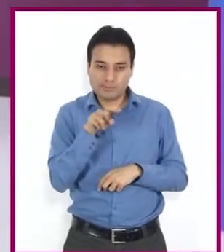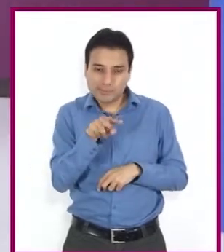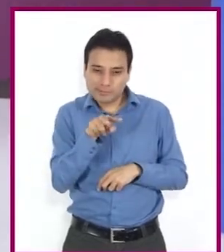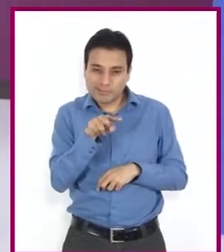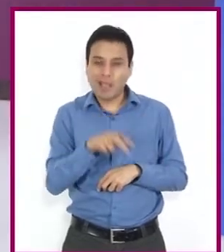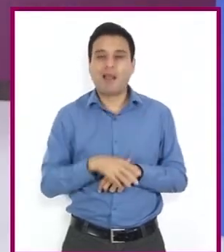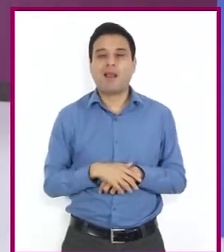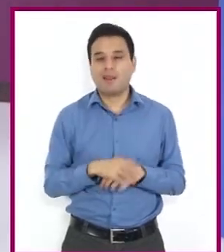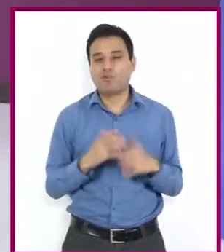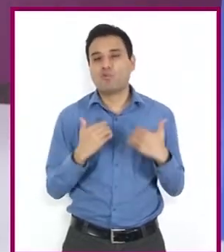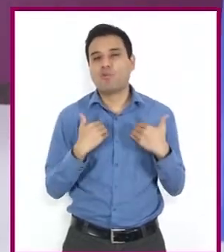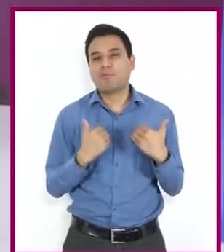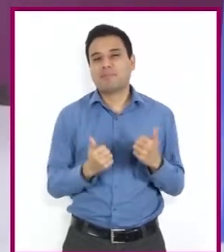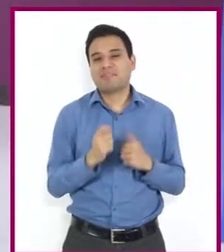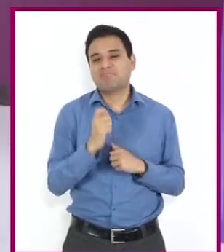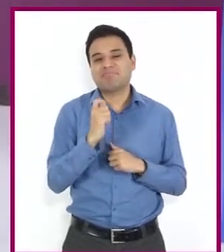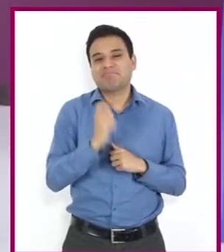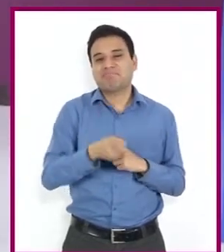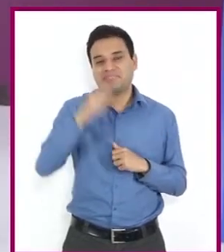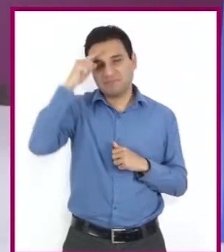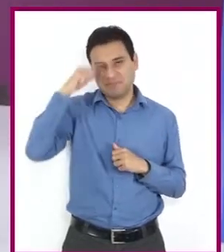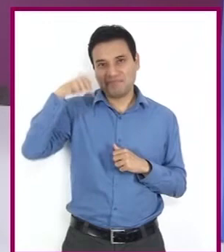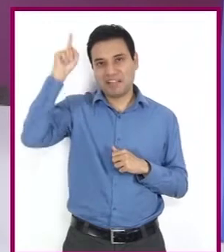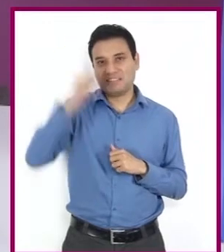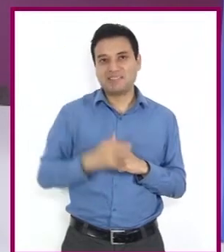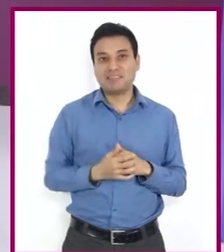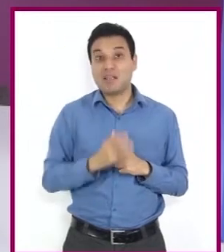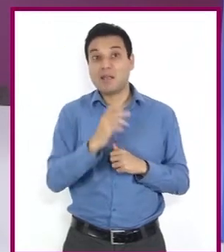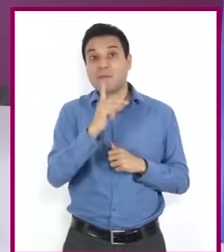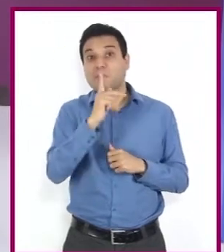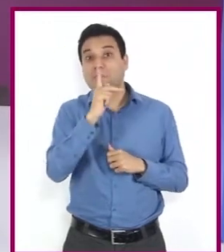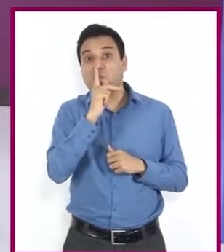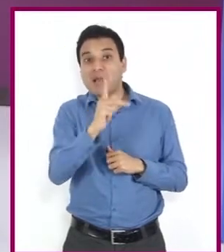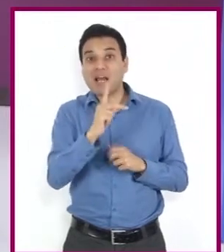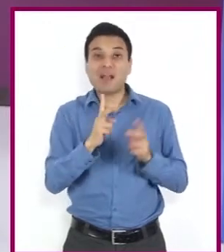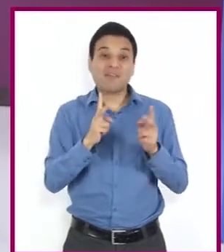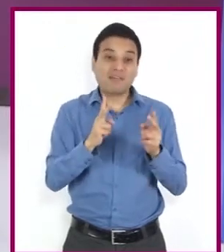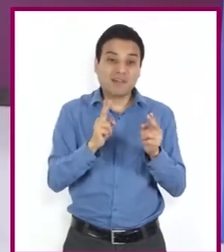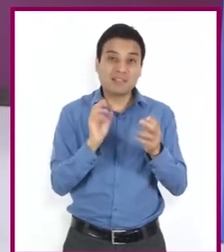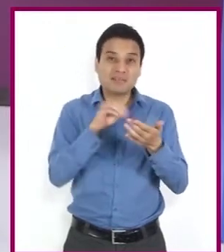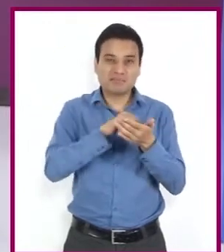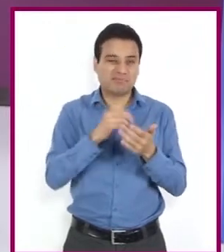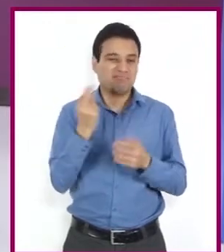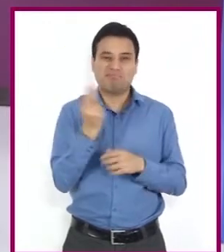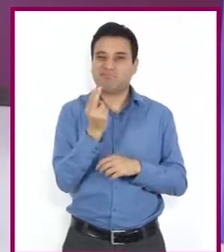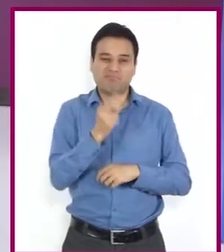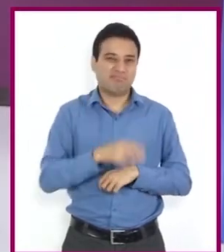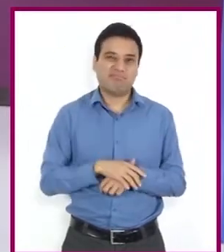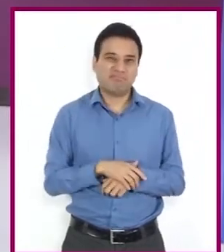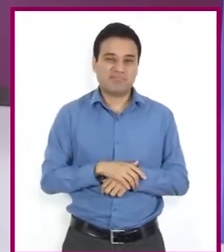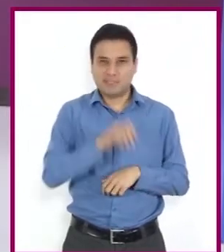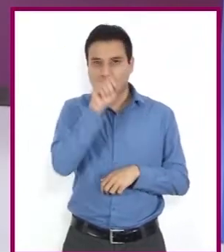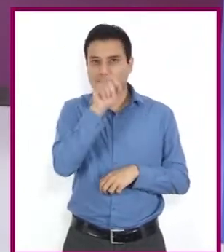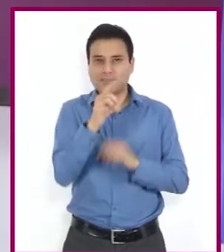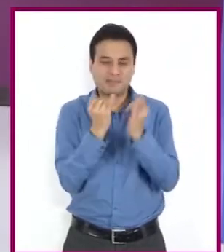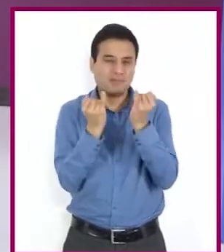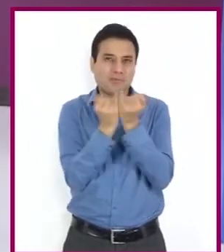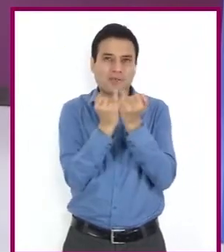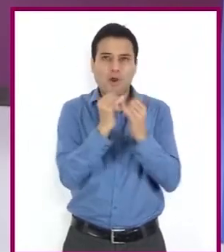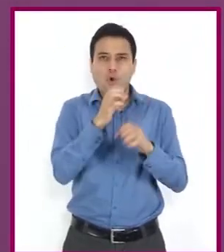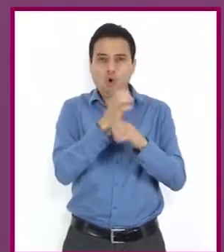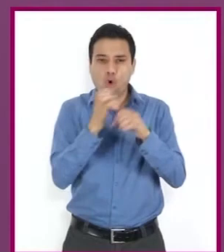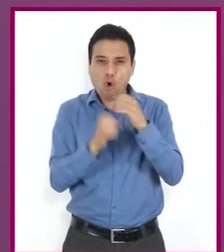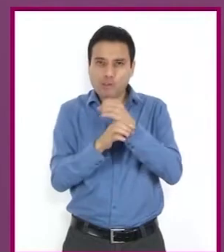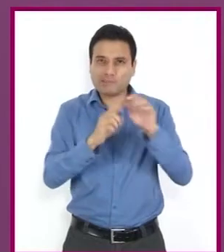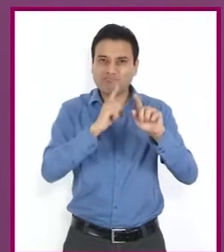que está sucediendo sin necesidad de leer ninguna frase. También indican la trayectoria que siguen los